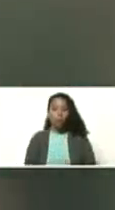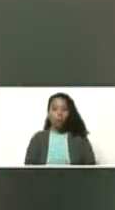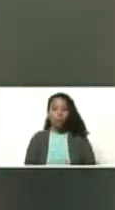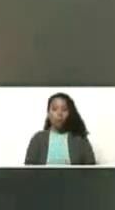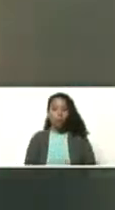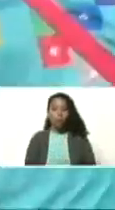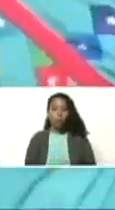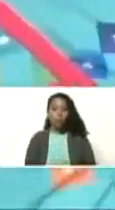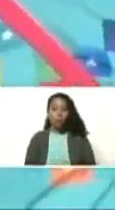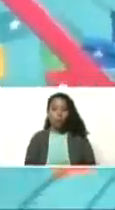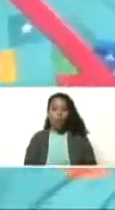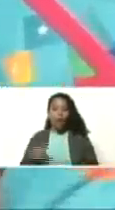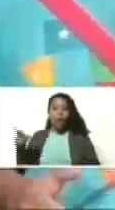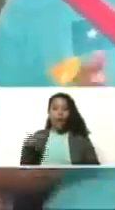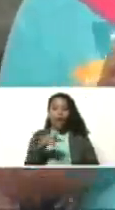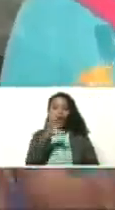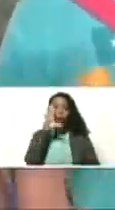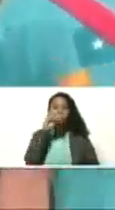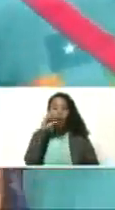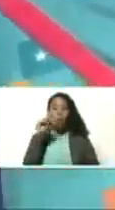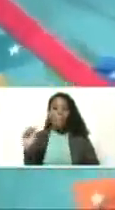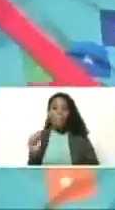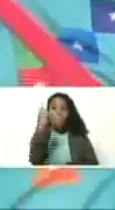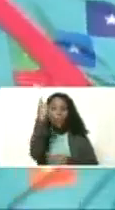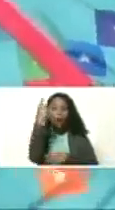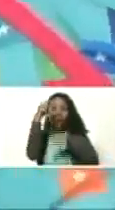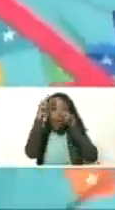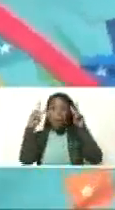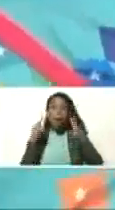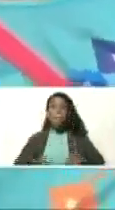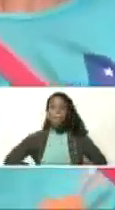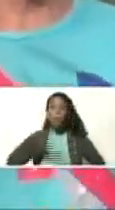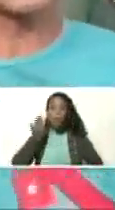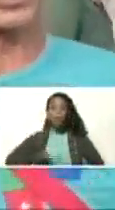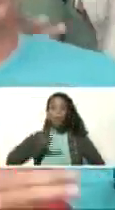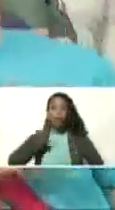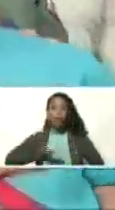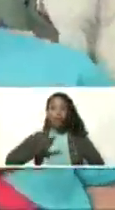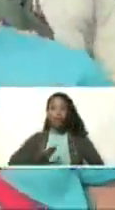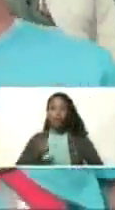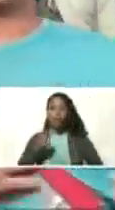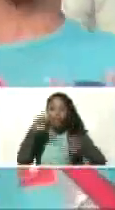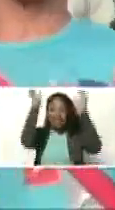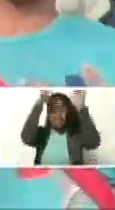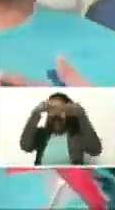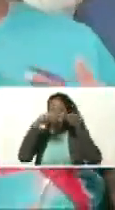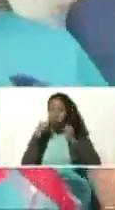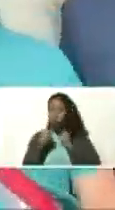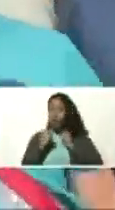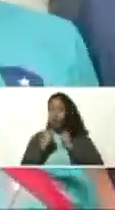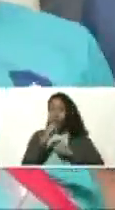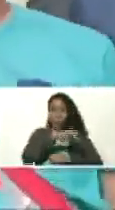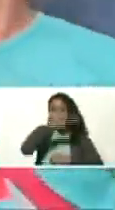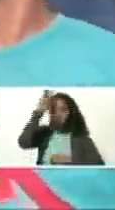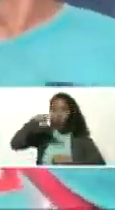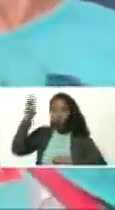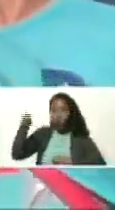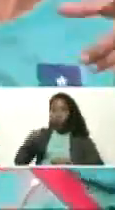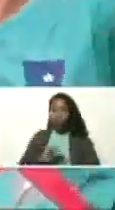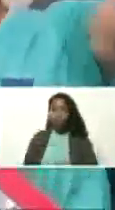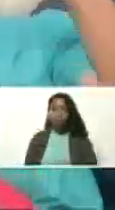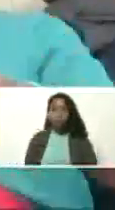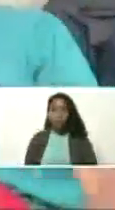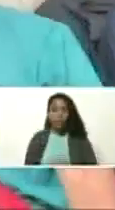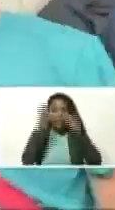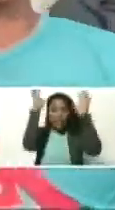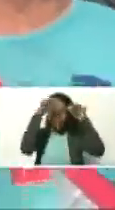La quebrada Los Patos se le ha hecho una primera limpieza importante porque ayer llovió muy duro en la montaña. La